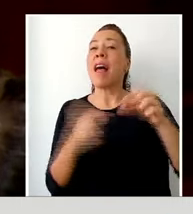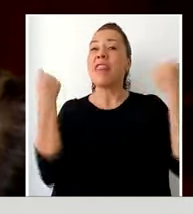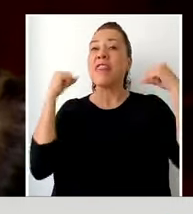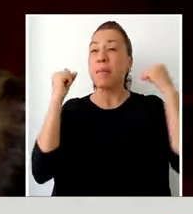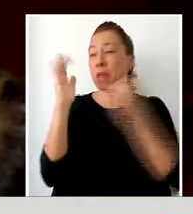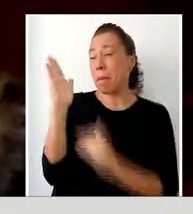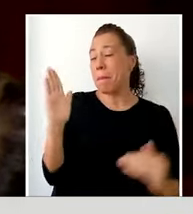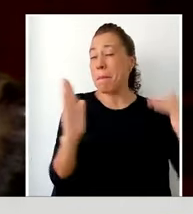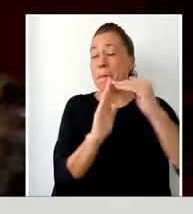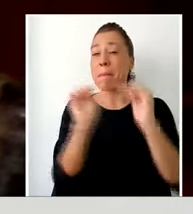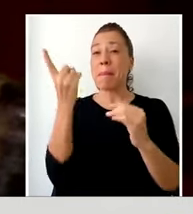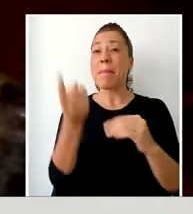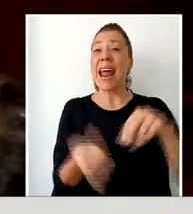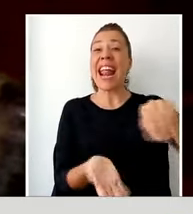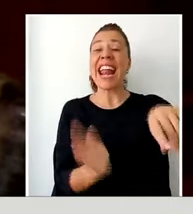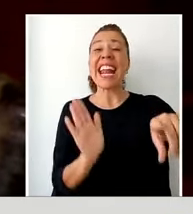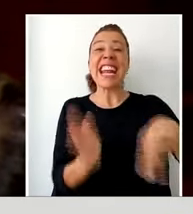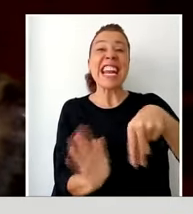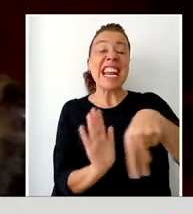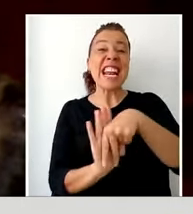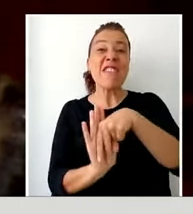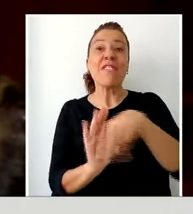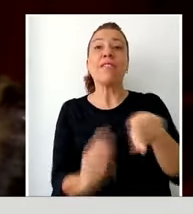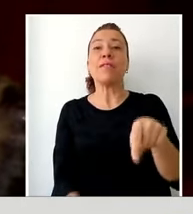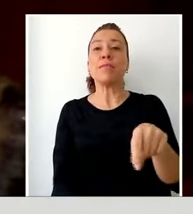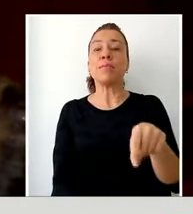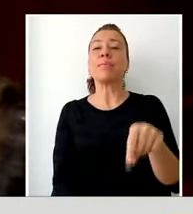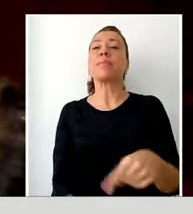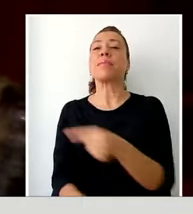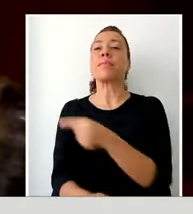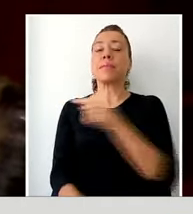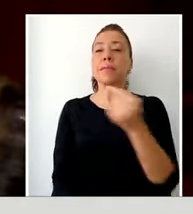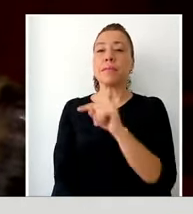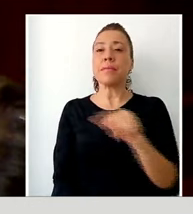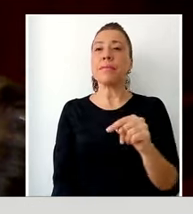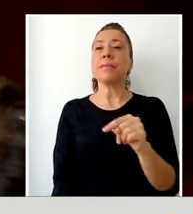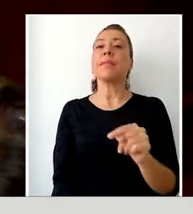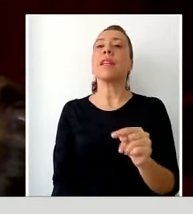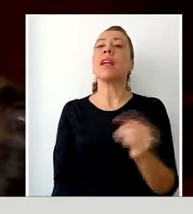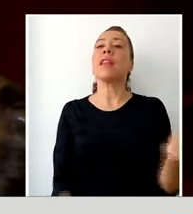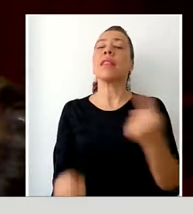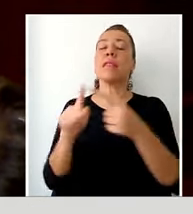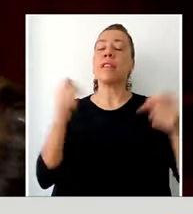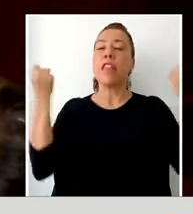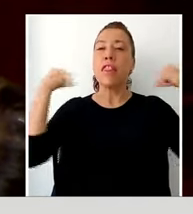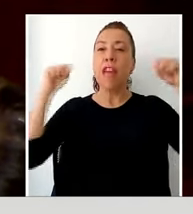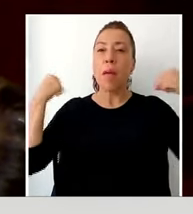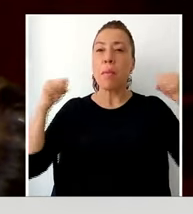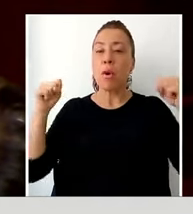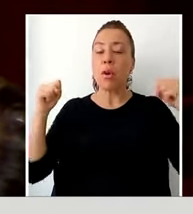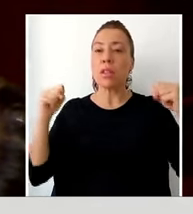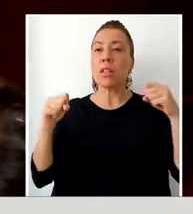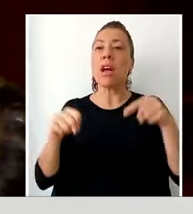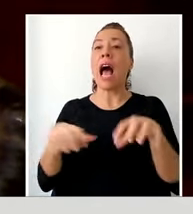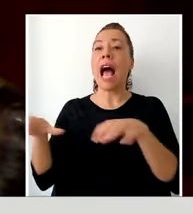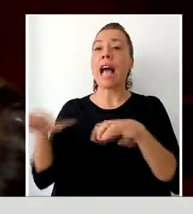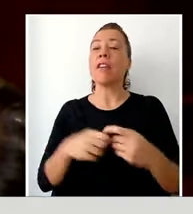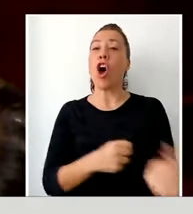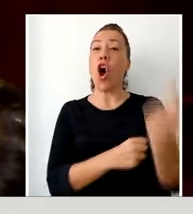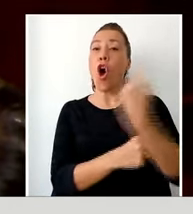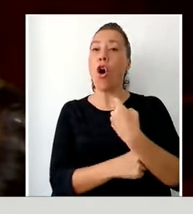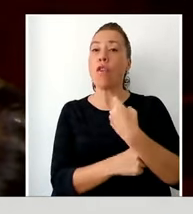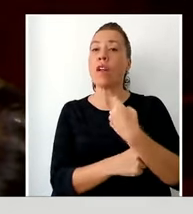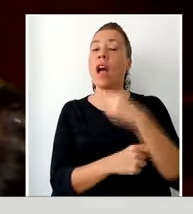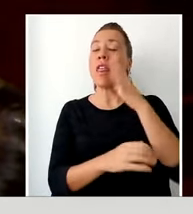durante semanas recibiendo a los más destacados deportistas en las distintas disciplina es un evento que nos obliga a ponernos a la altura